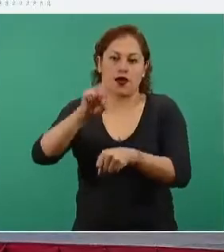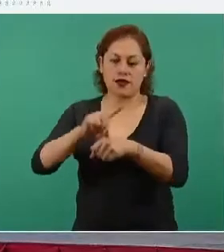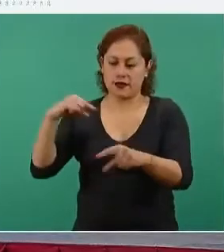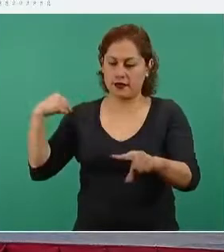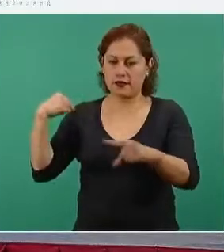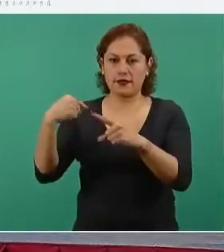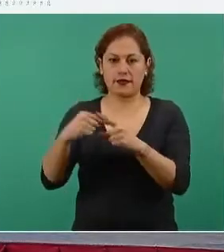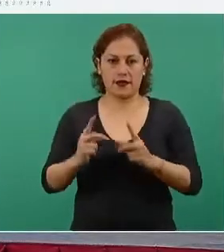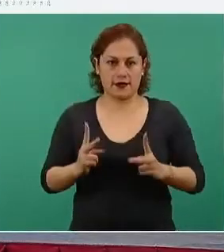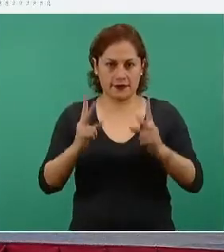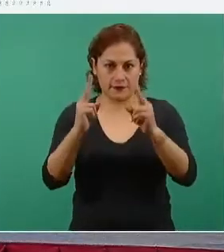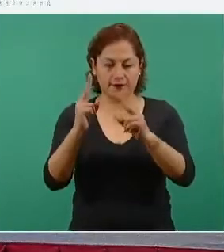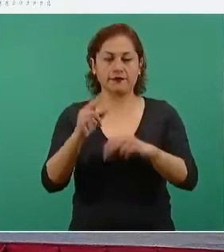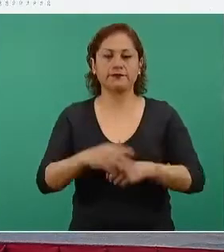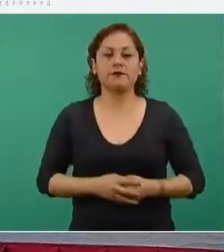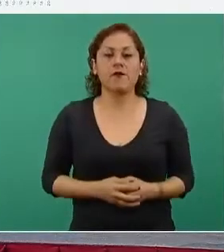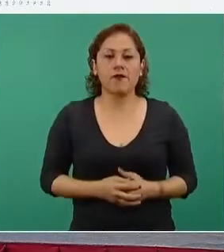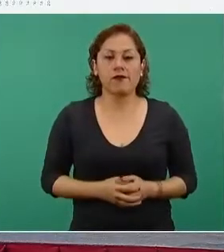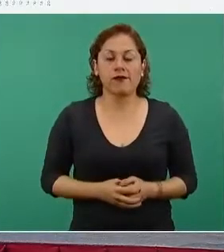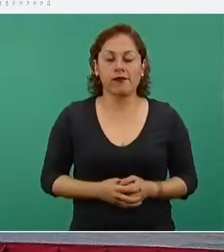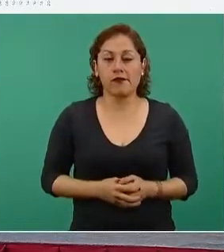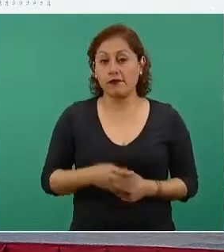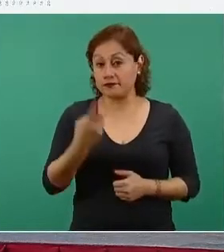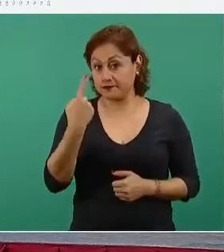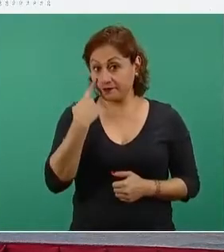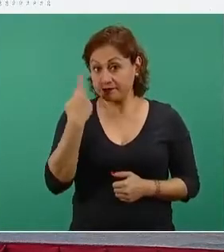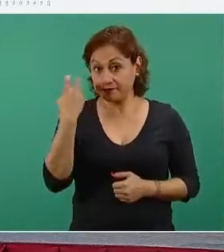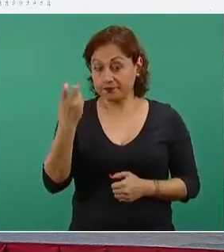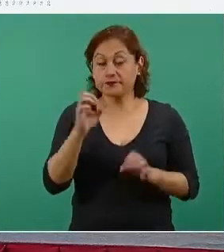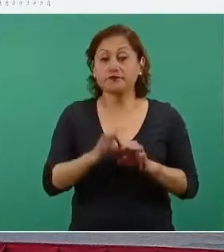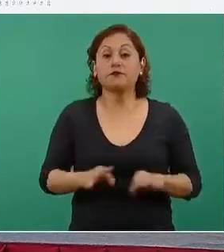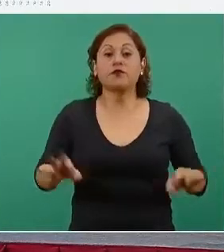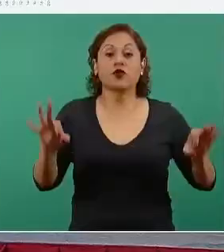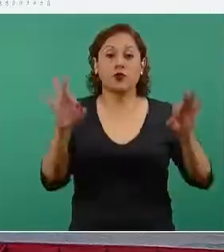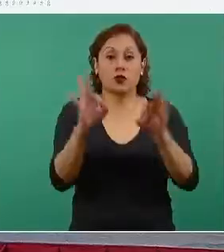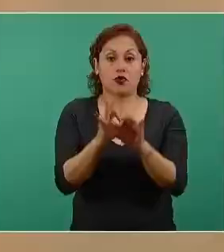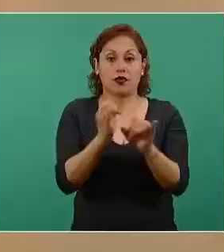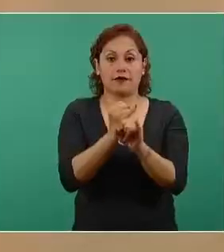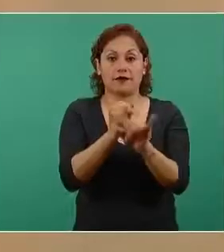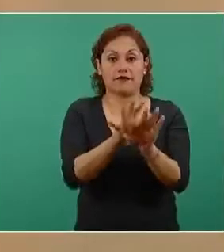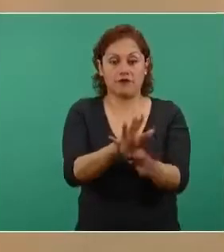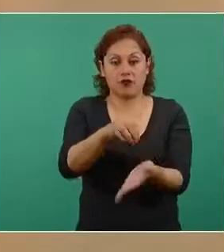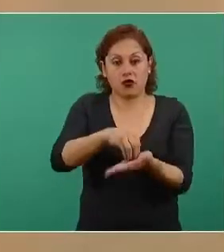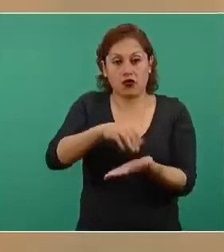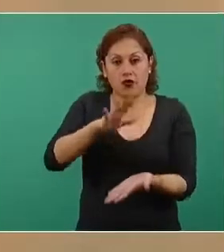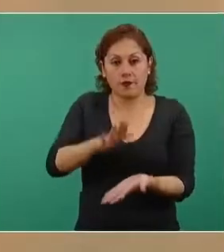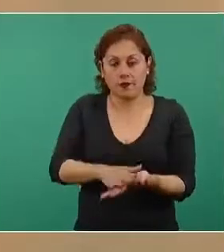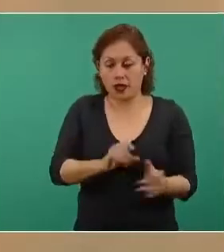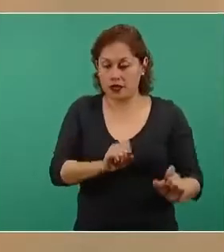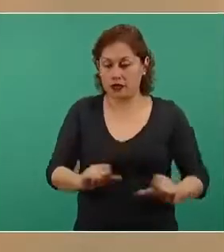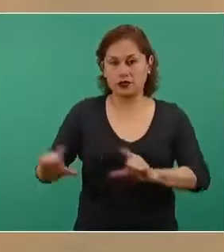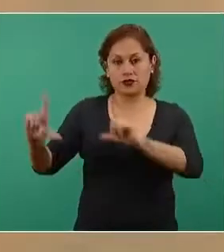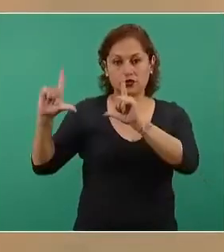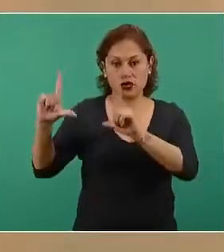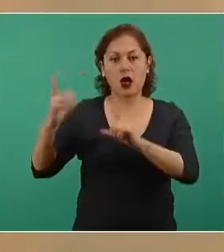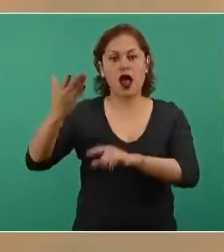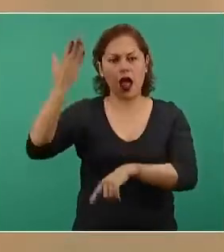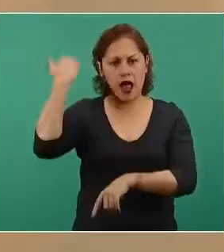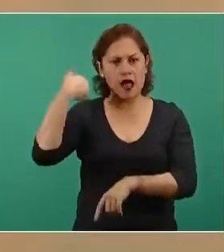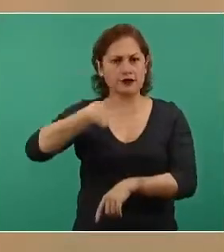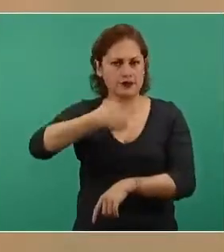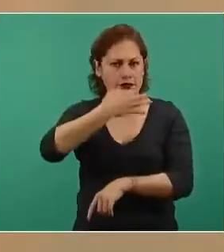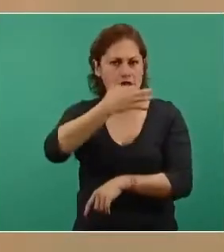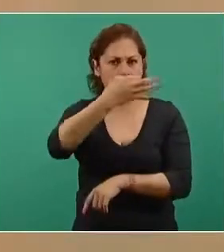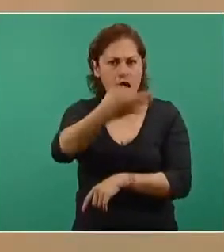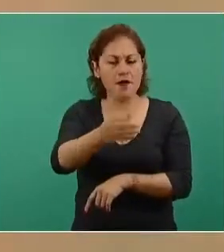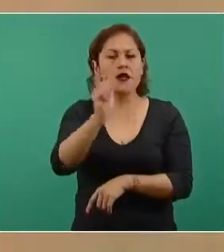marzo y es muy importante identificar pues que esta información, como lo hemos dicho ya en otras emisiones, pues